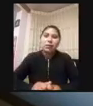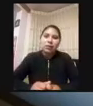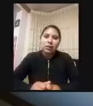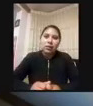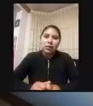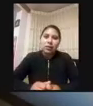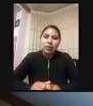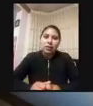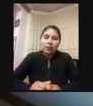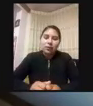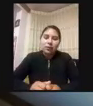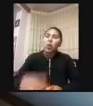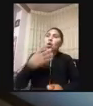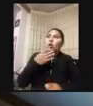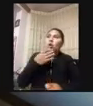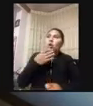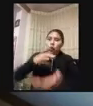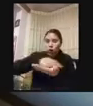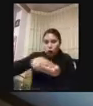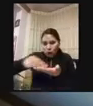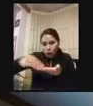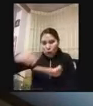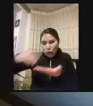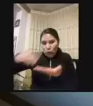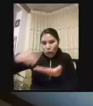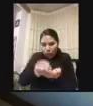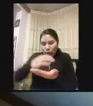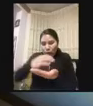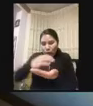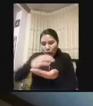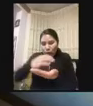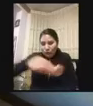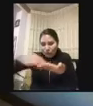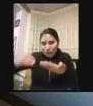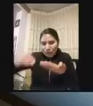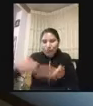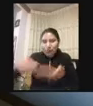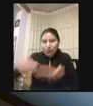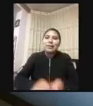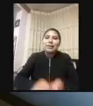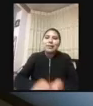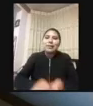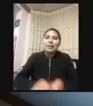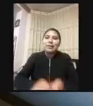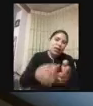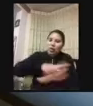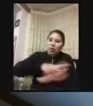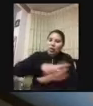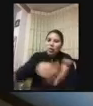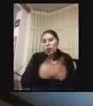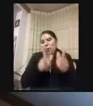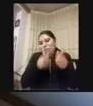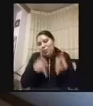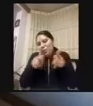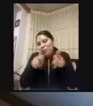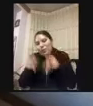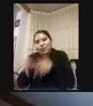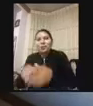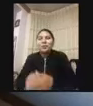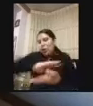con chocolate. Entonces, después de eso, es todo un proceso. Entonces, después de eso, salimos a la venta,